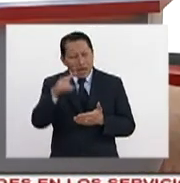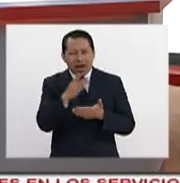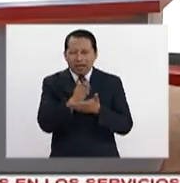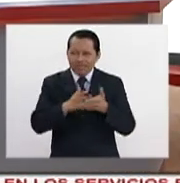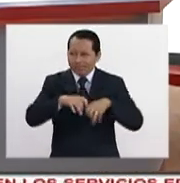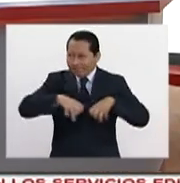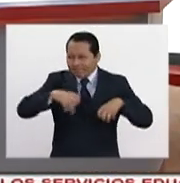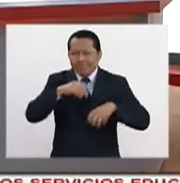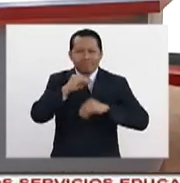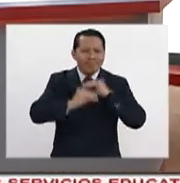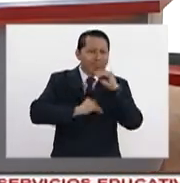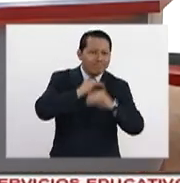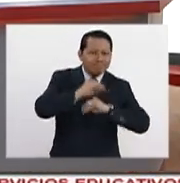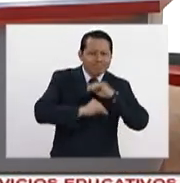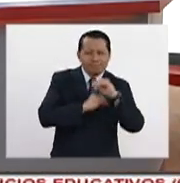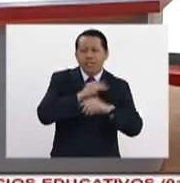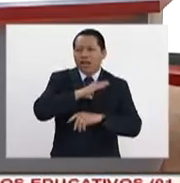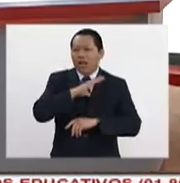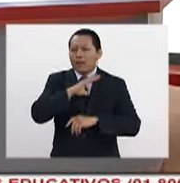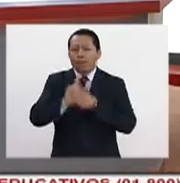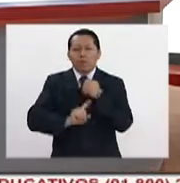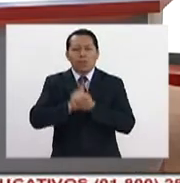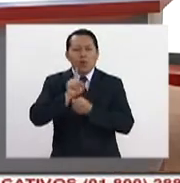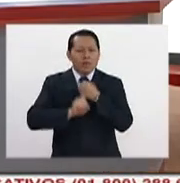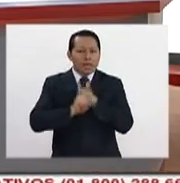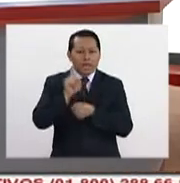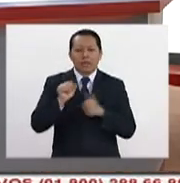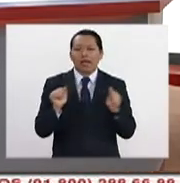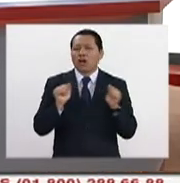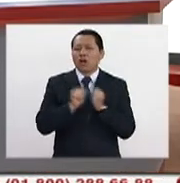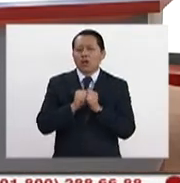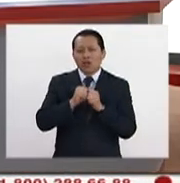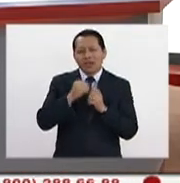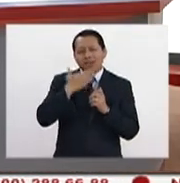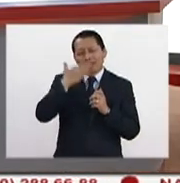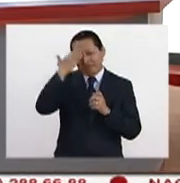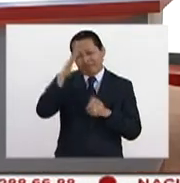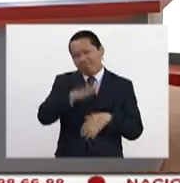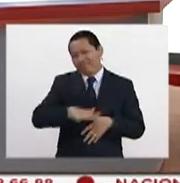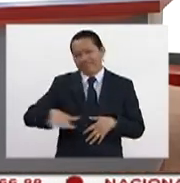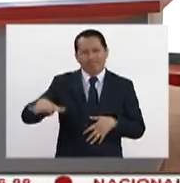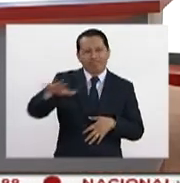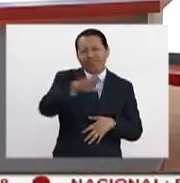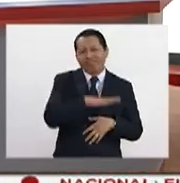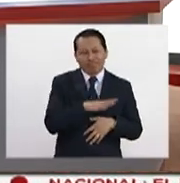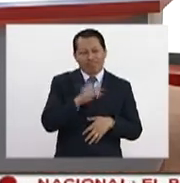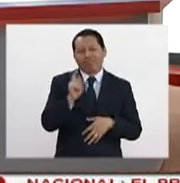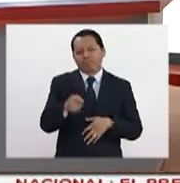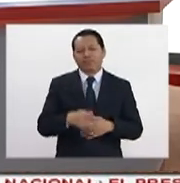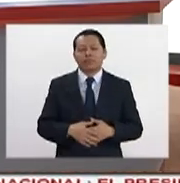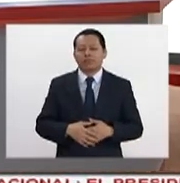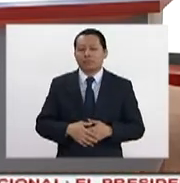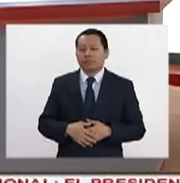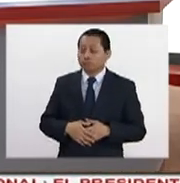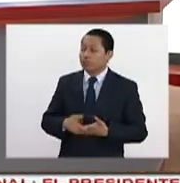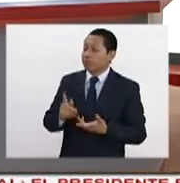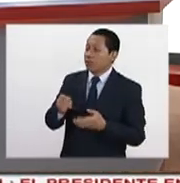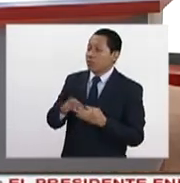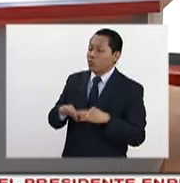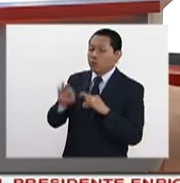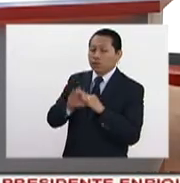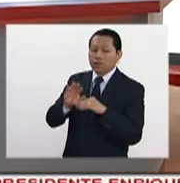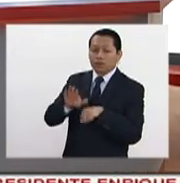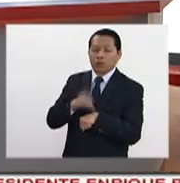división, centro de una problemática que tiene que ver con todo el Medio Oriente? Bueno, eso es muy importante porque gran